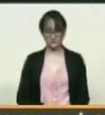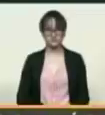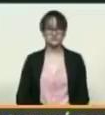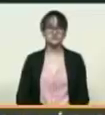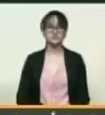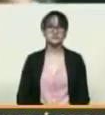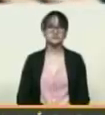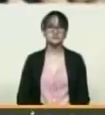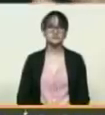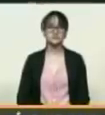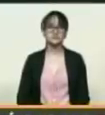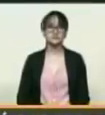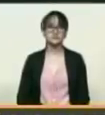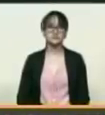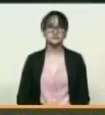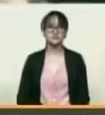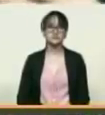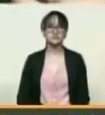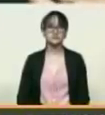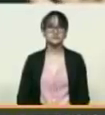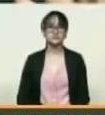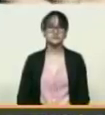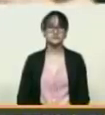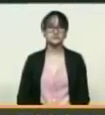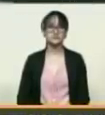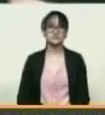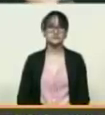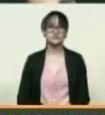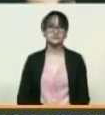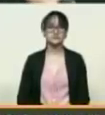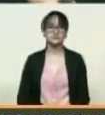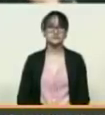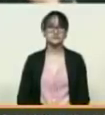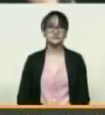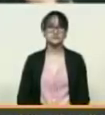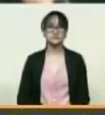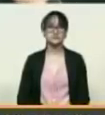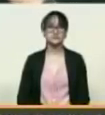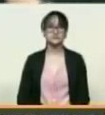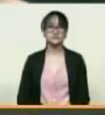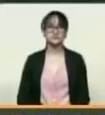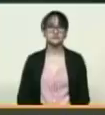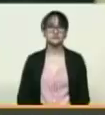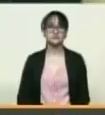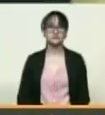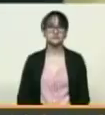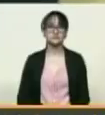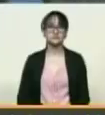negotiating for economic relief or any other type of participation in your country? Thanks.